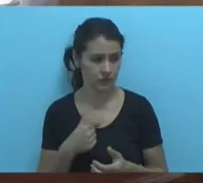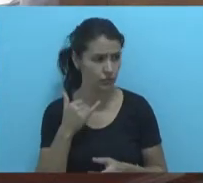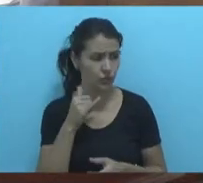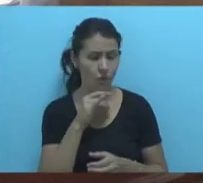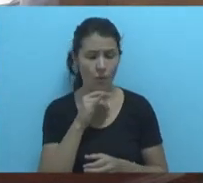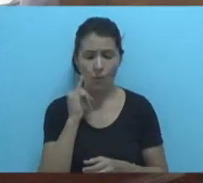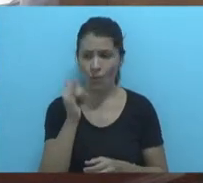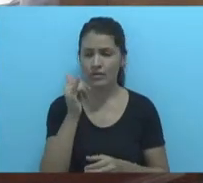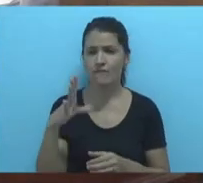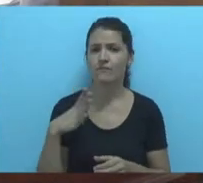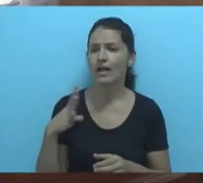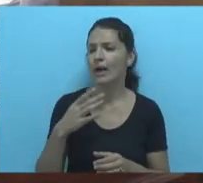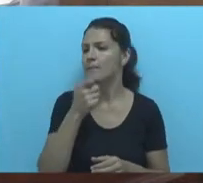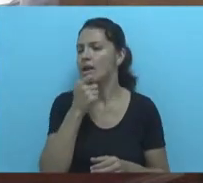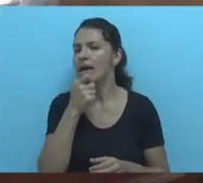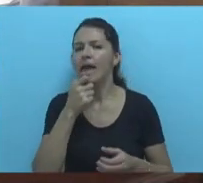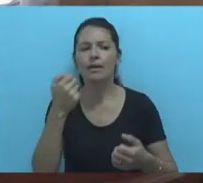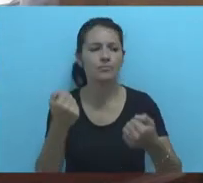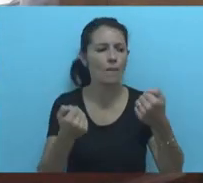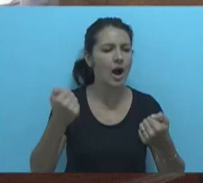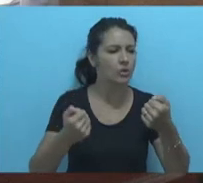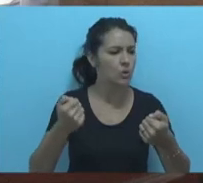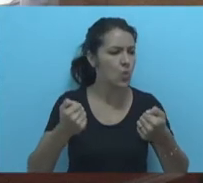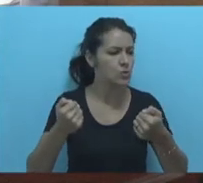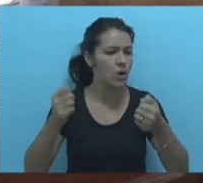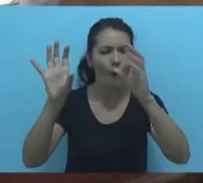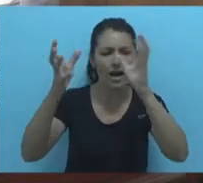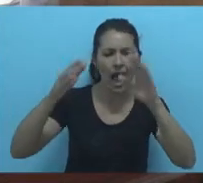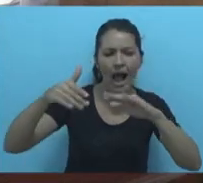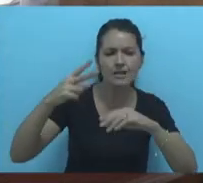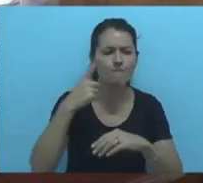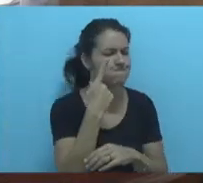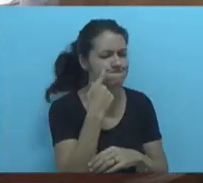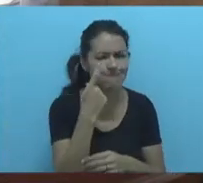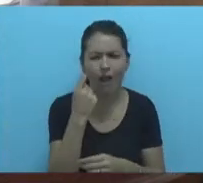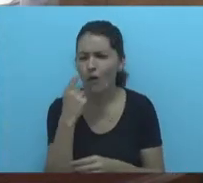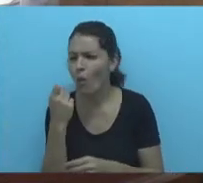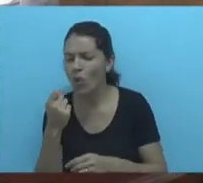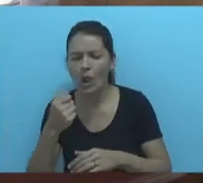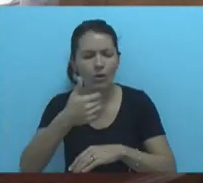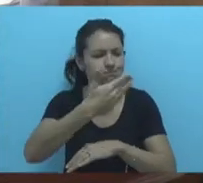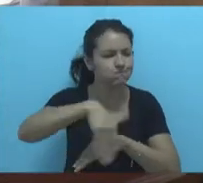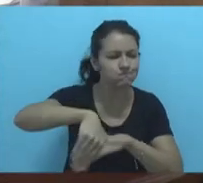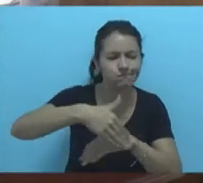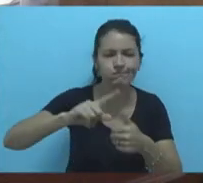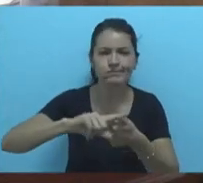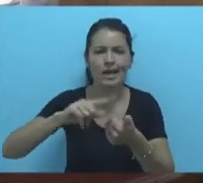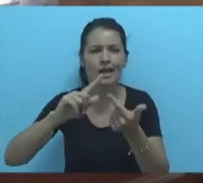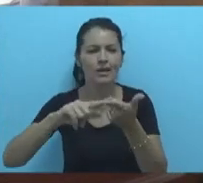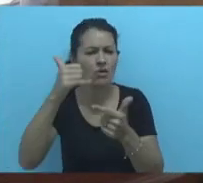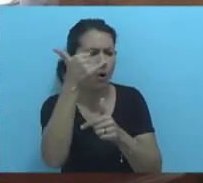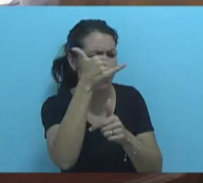la falta de patrullaje policial, la falta de efectivos policiales en las calles, la falta de funcionamiento de las cámaras de seguridad y los sistemas